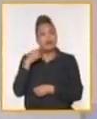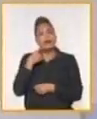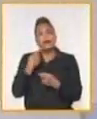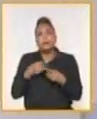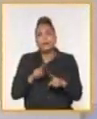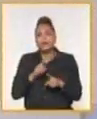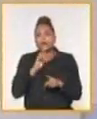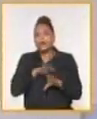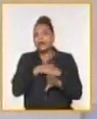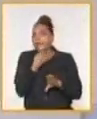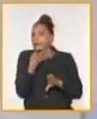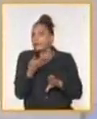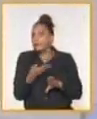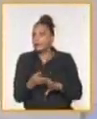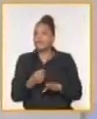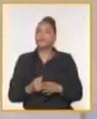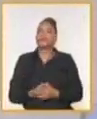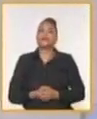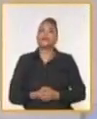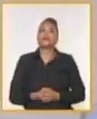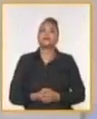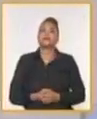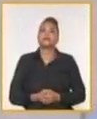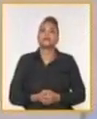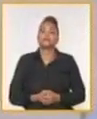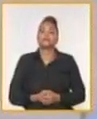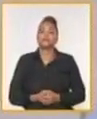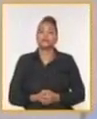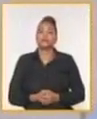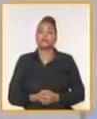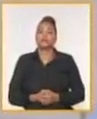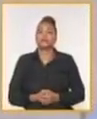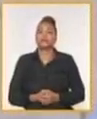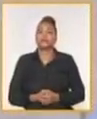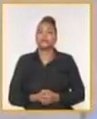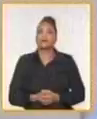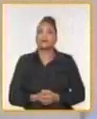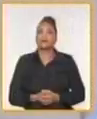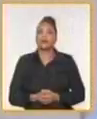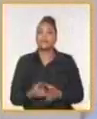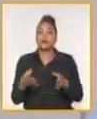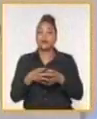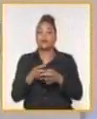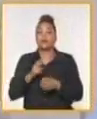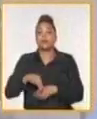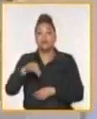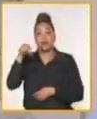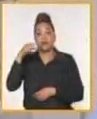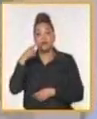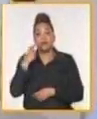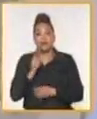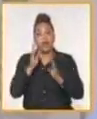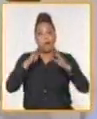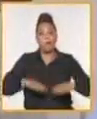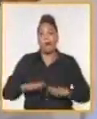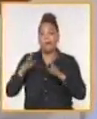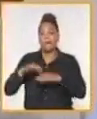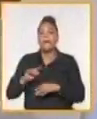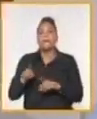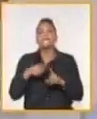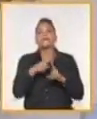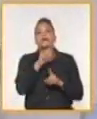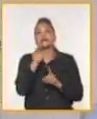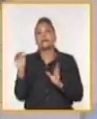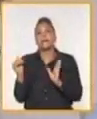después de lo que significó para el norte, para todas las colonias del norte, la destrucción que sacó de allí a más de 100.000